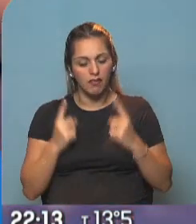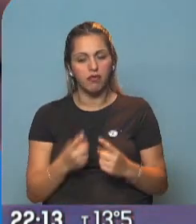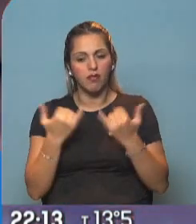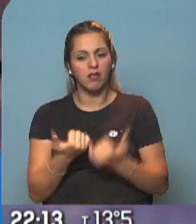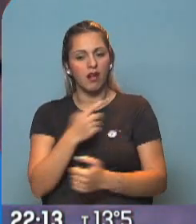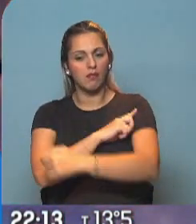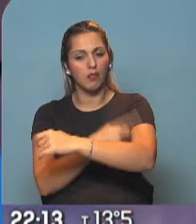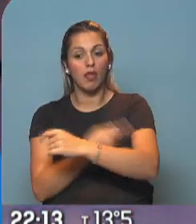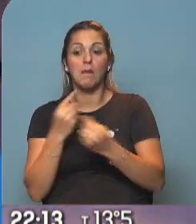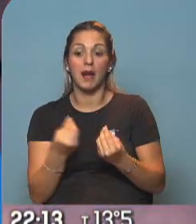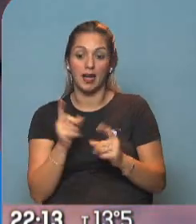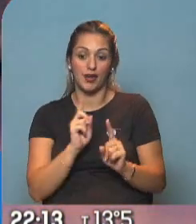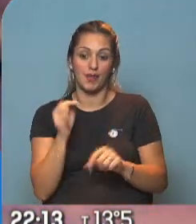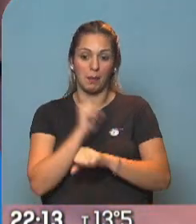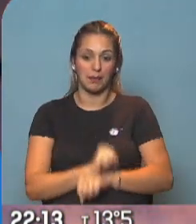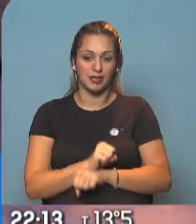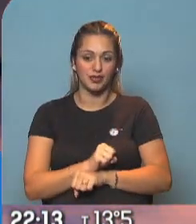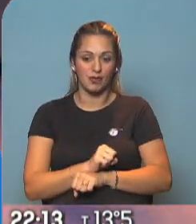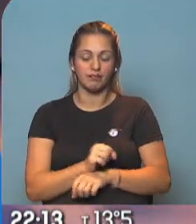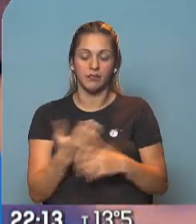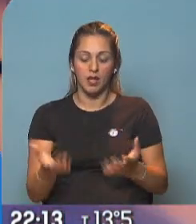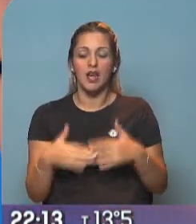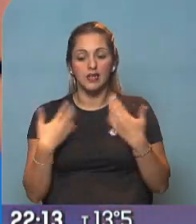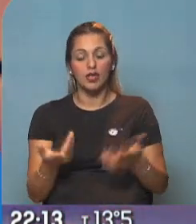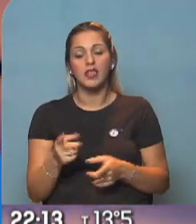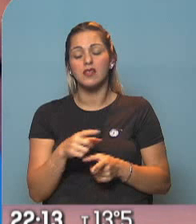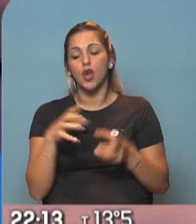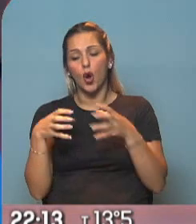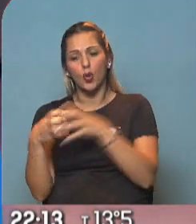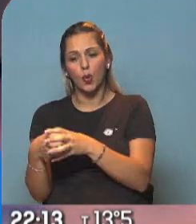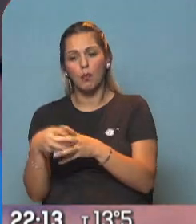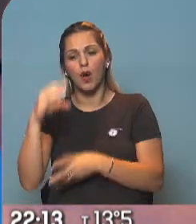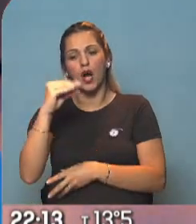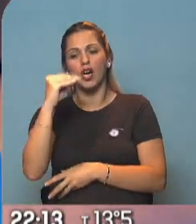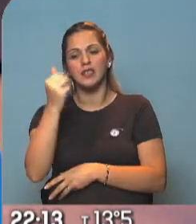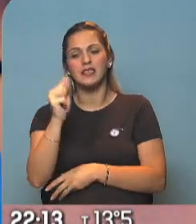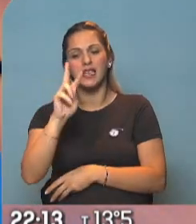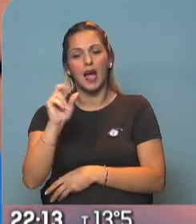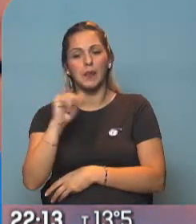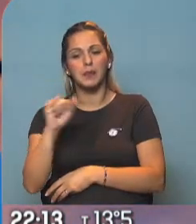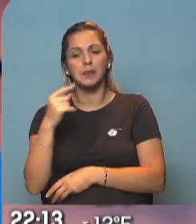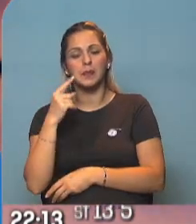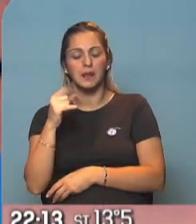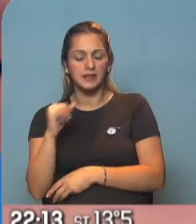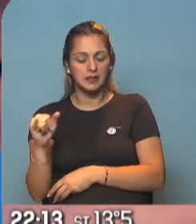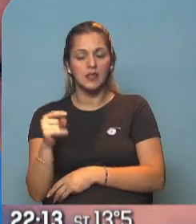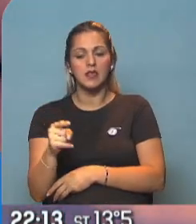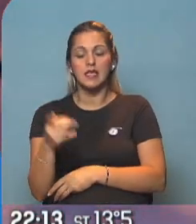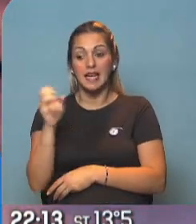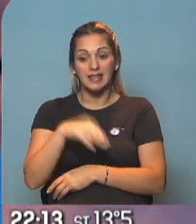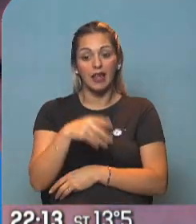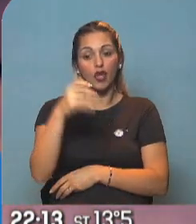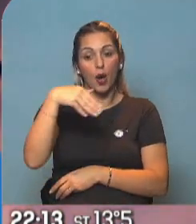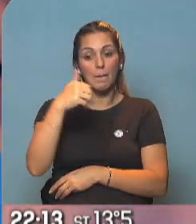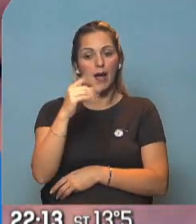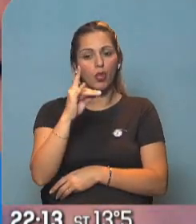para evitar terminar presos. Y por otro lado, el chavismo, mencionamos varias veces, incluso con Maduro tiene